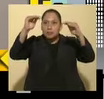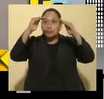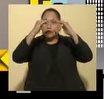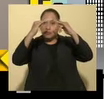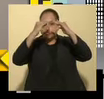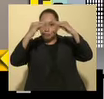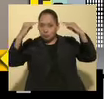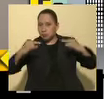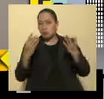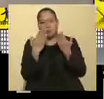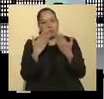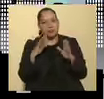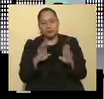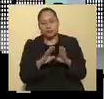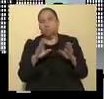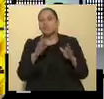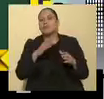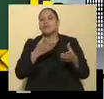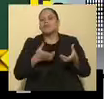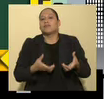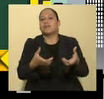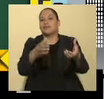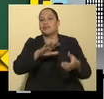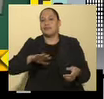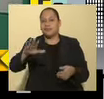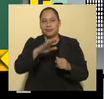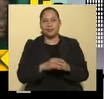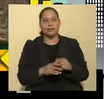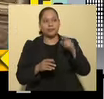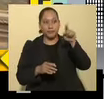Yeah. Esa era la parte teórica, ¿no? ¿Esta es la escuela